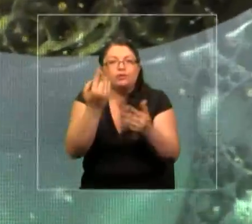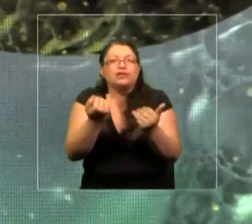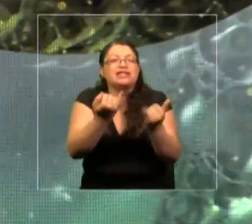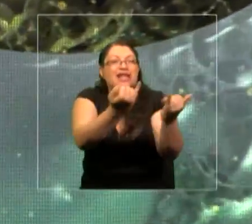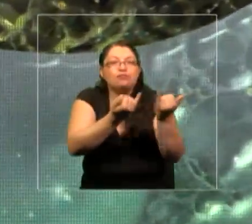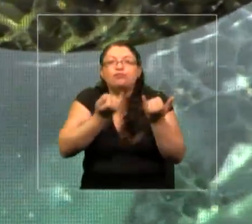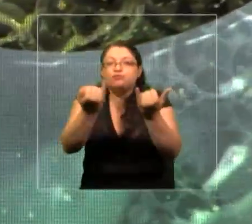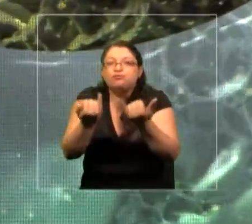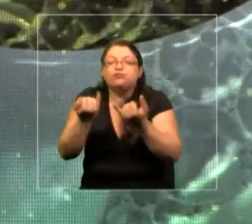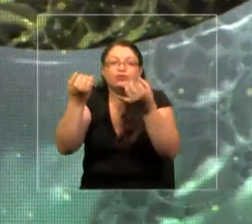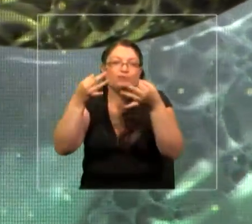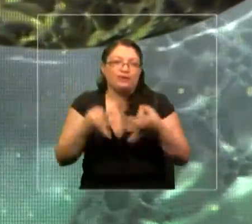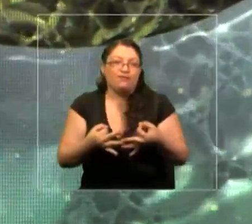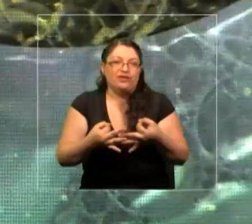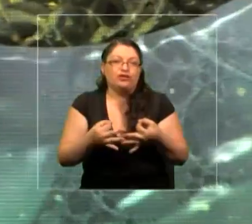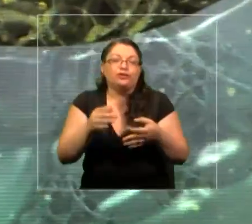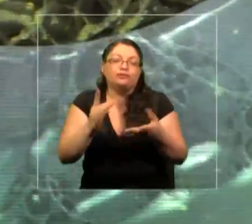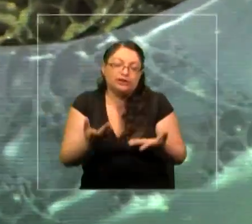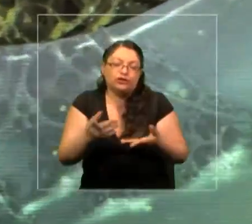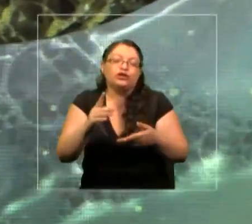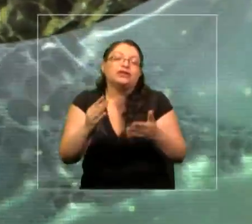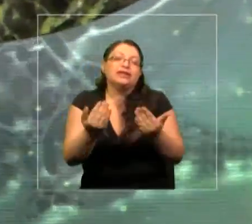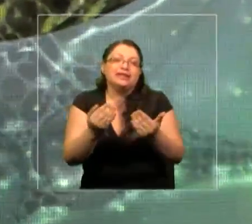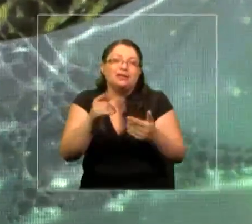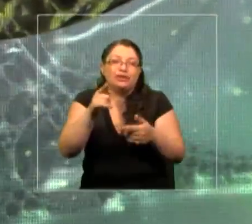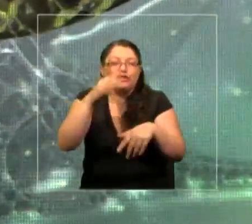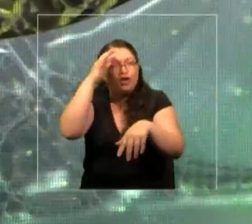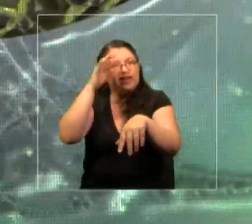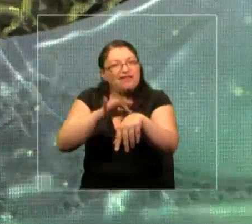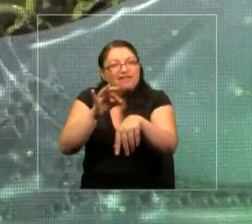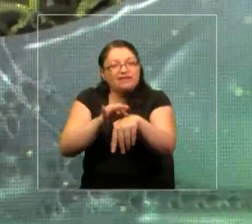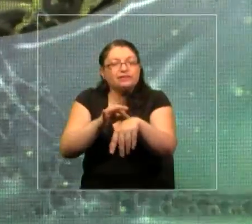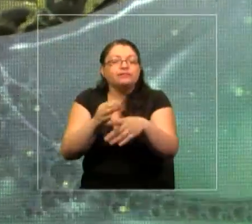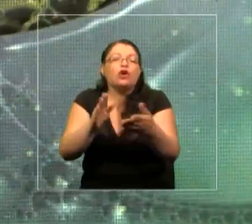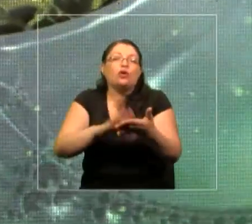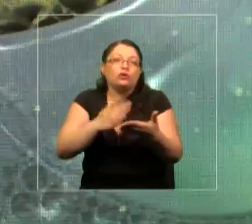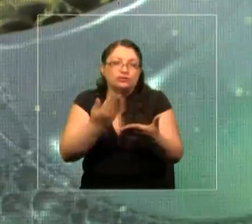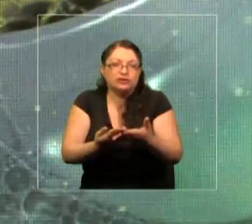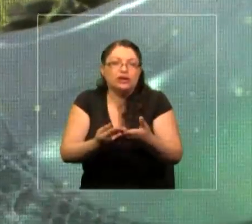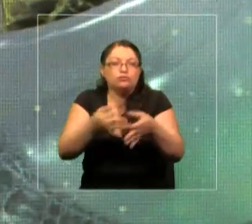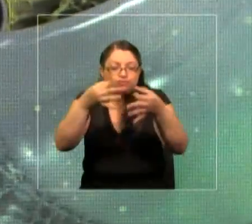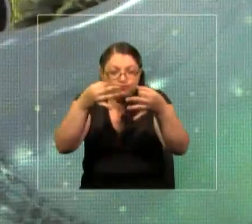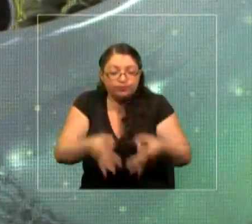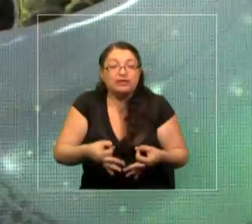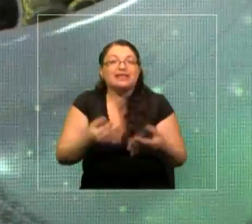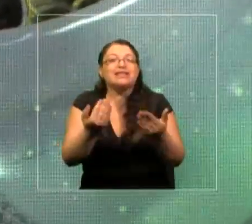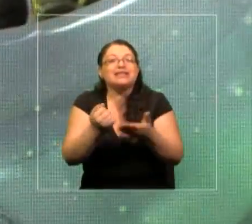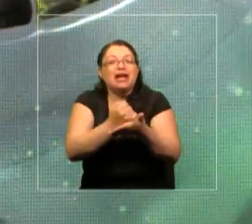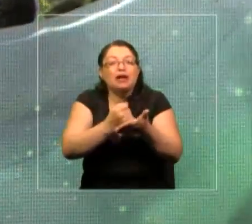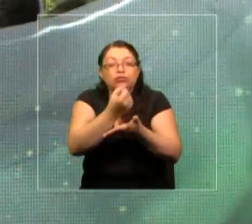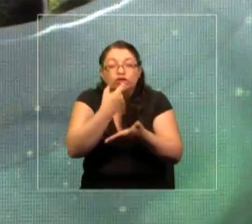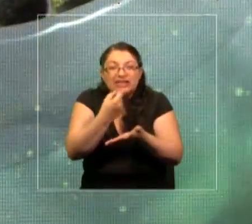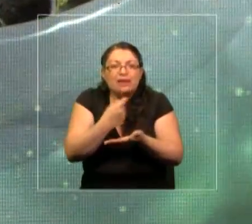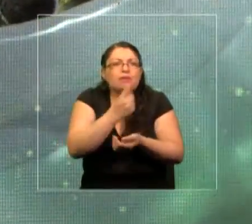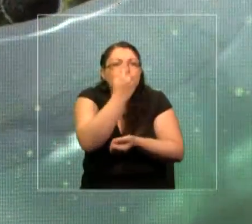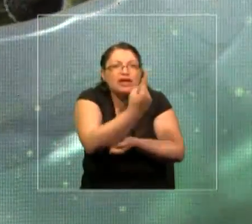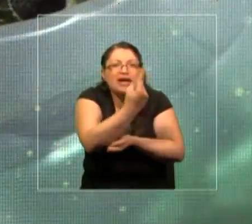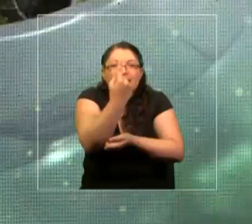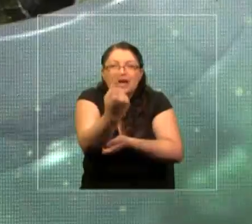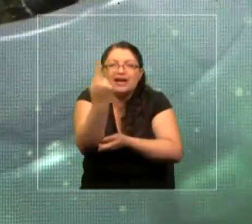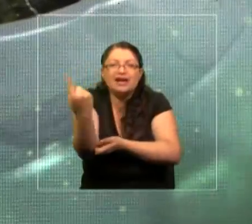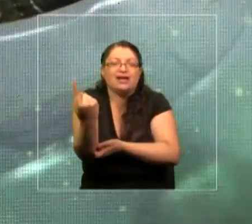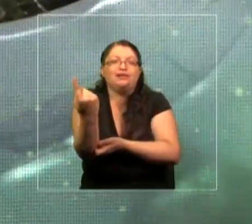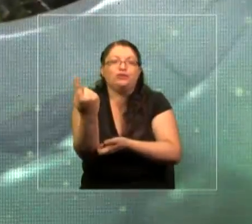por eso es que necesitamos esta medicina de precisión. Tenemos que desarrollar terapias individuales que tengan